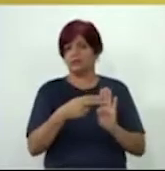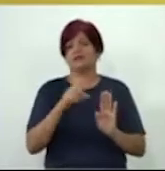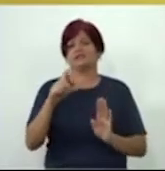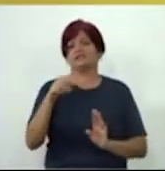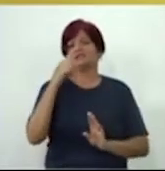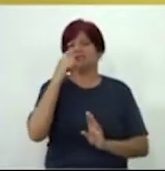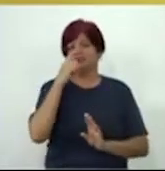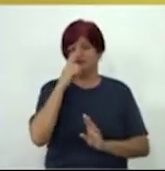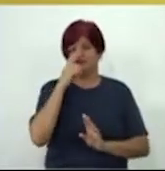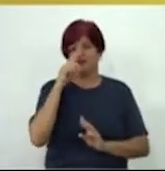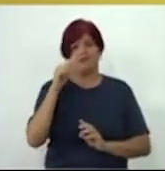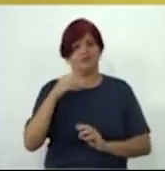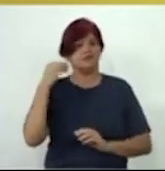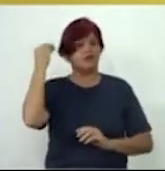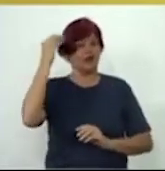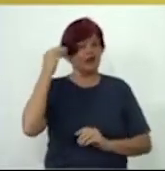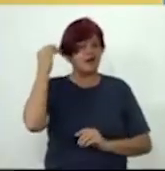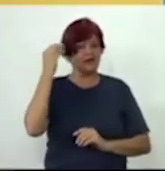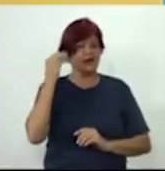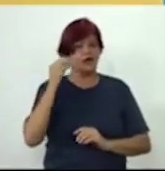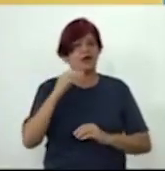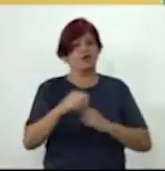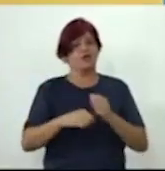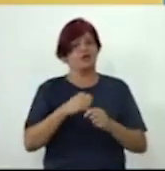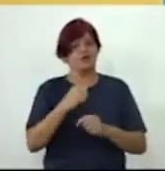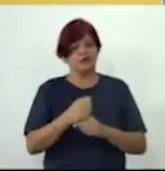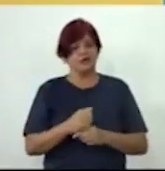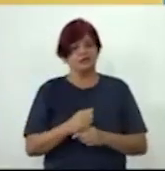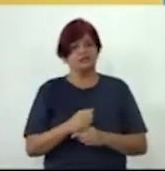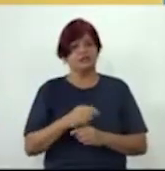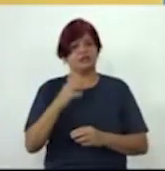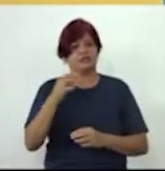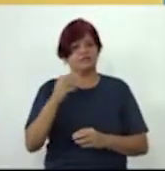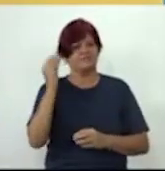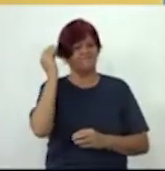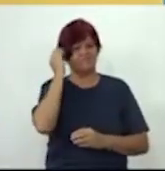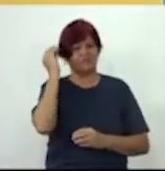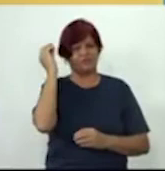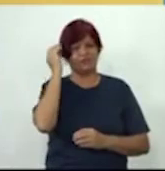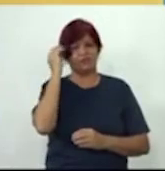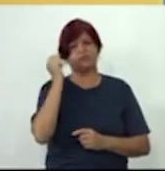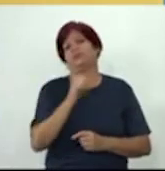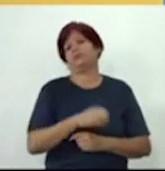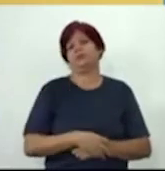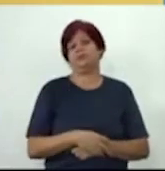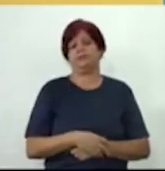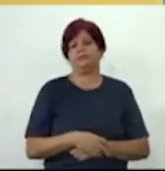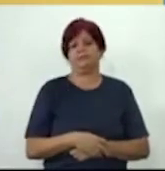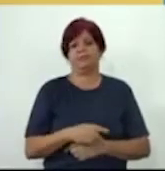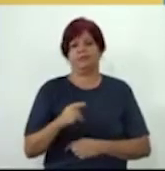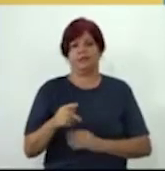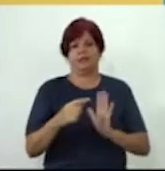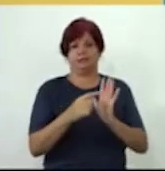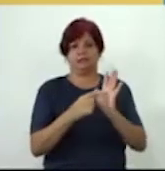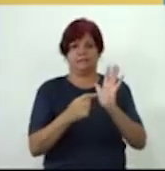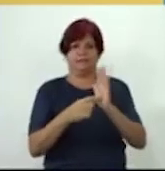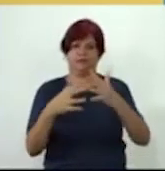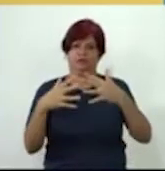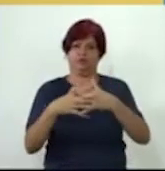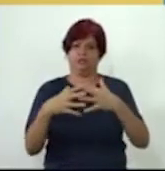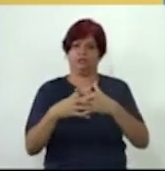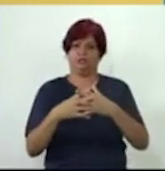este análisis debemos realizarlo y tenerlo en cuenta en este aspecto relacionado con